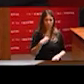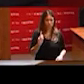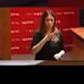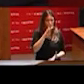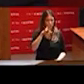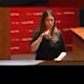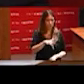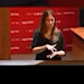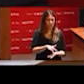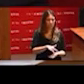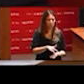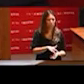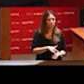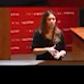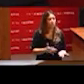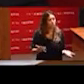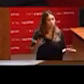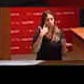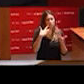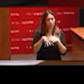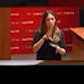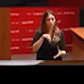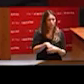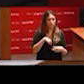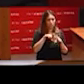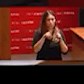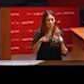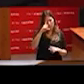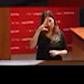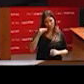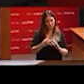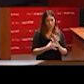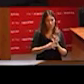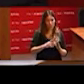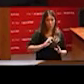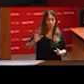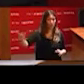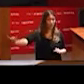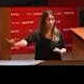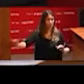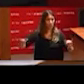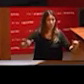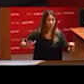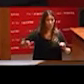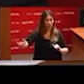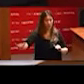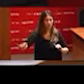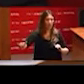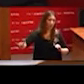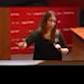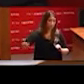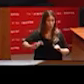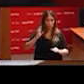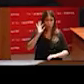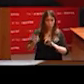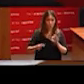basado para eh poder integrar dentro de nuestra organización El Talento que estaba en otros sitios y que de alguna manera no eran capaces otras